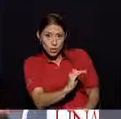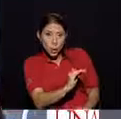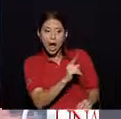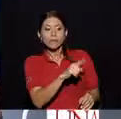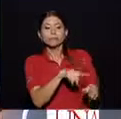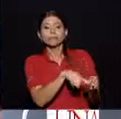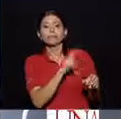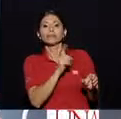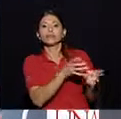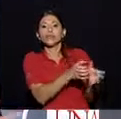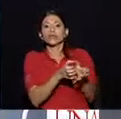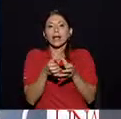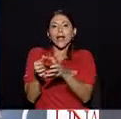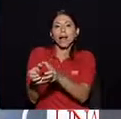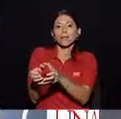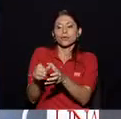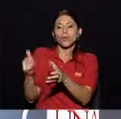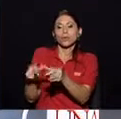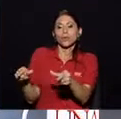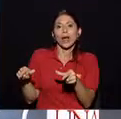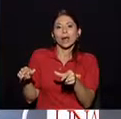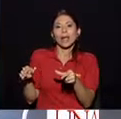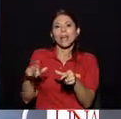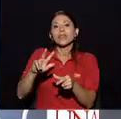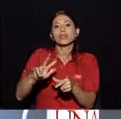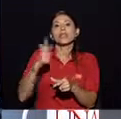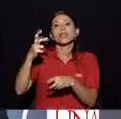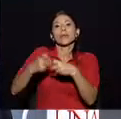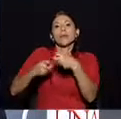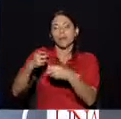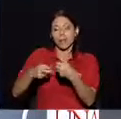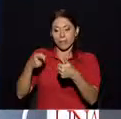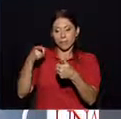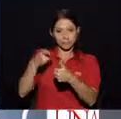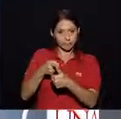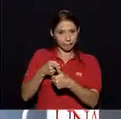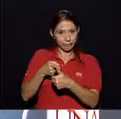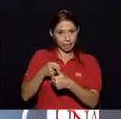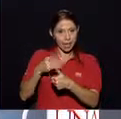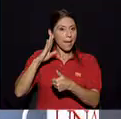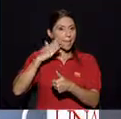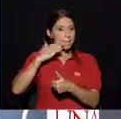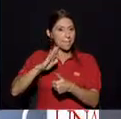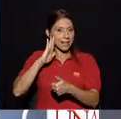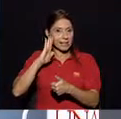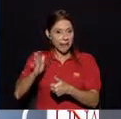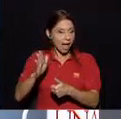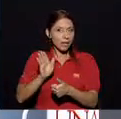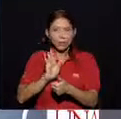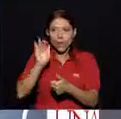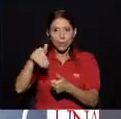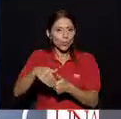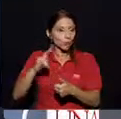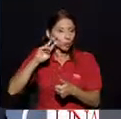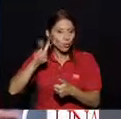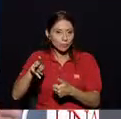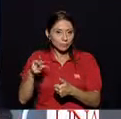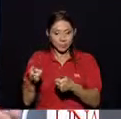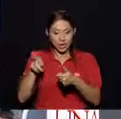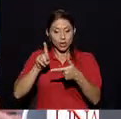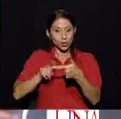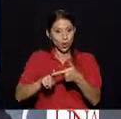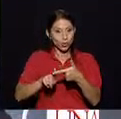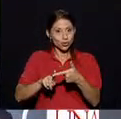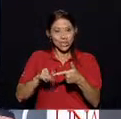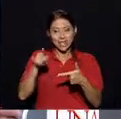es horrorosamente impactante y traumático eso. Entonces, por eso insistimos en que los derechos de los niños no andan por ahí. Los derechos